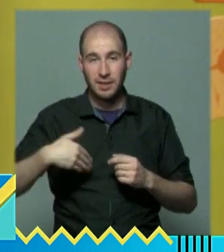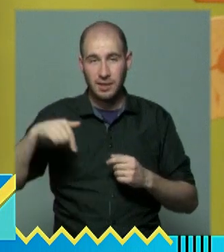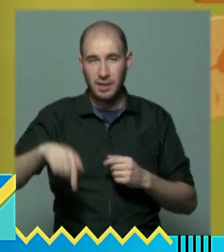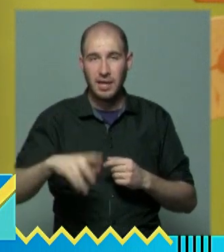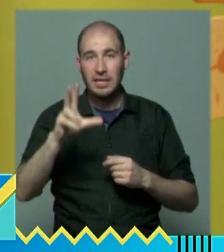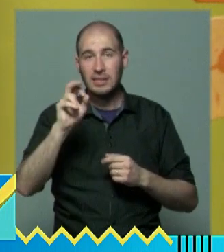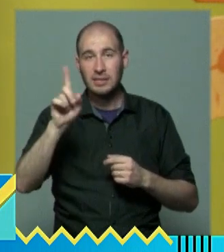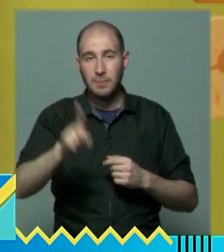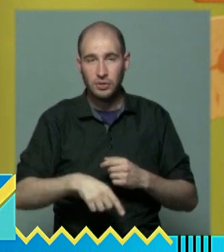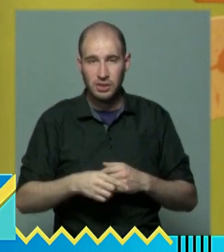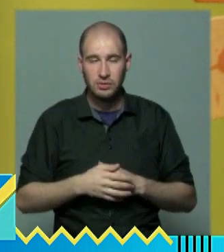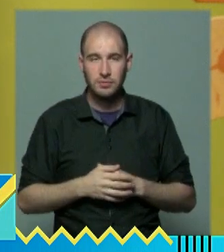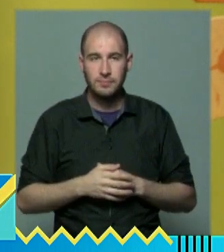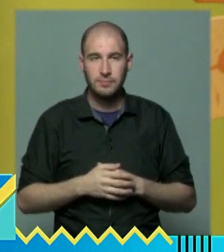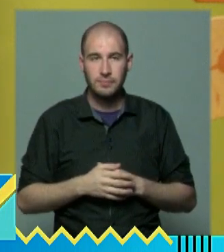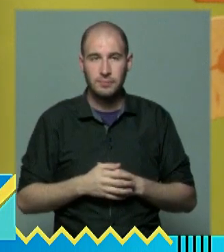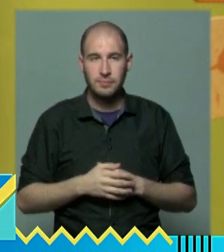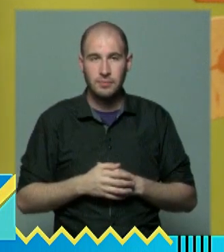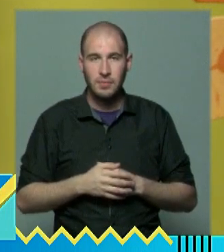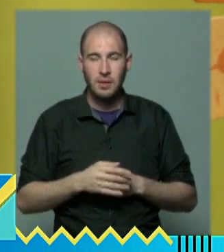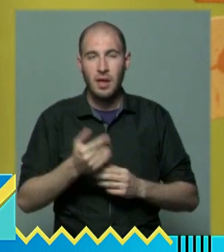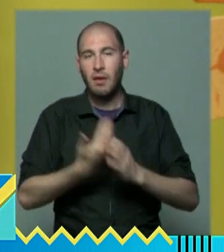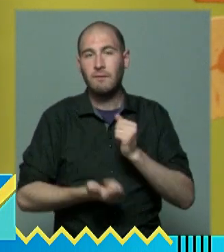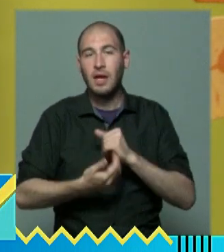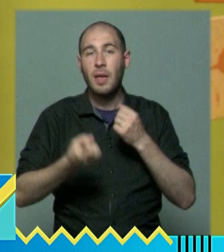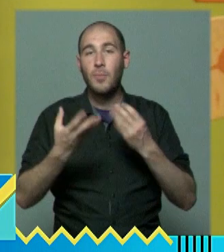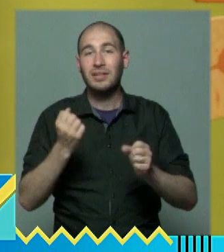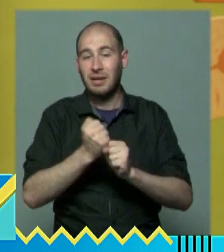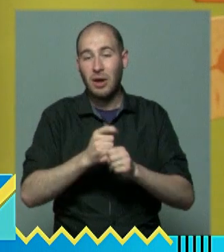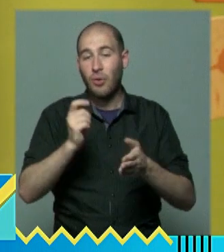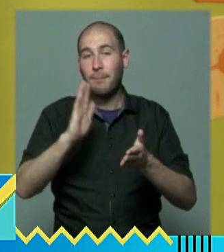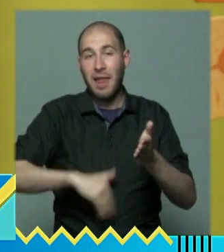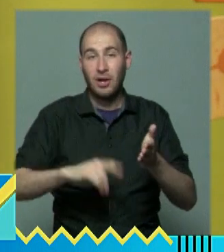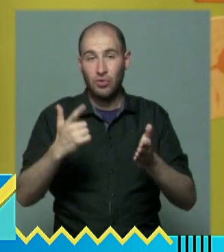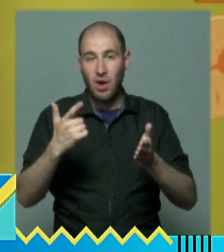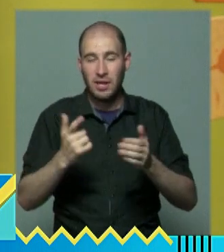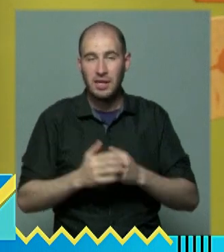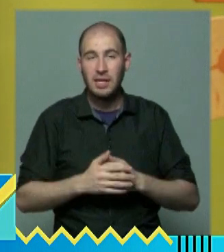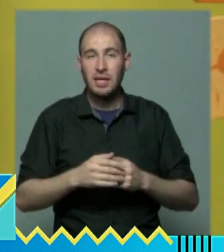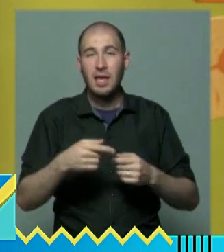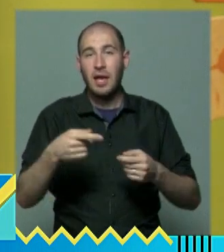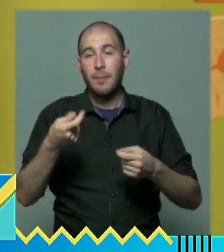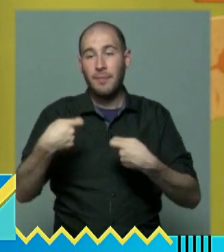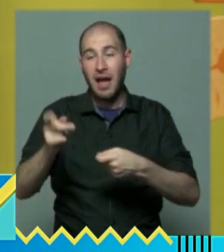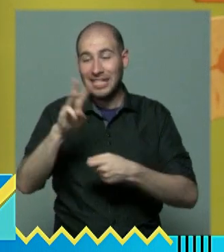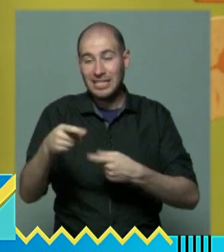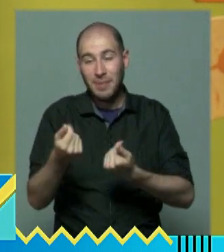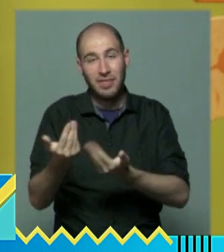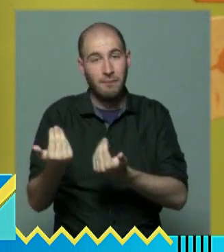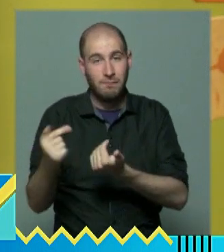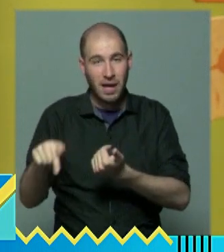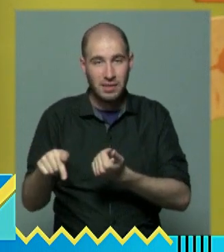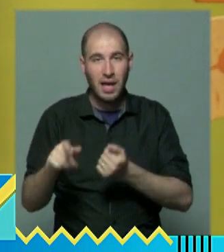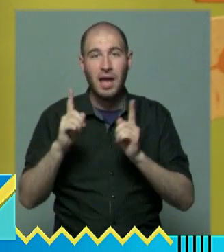el 30% se fuga porque es trabajo no registrado, el sistema se desfinancia. Y a partir de ahí